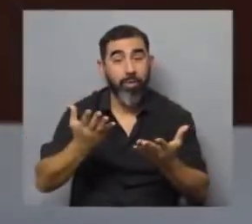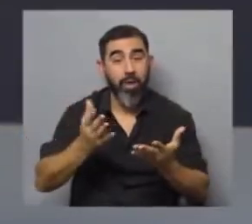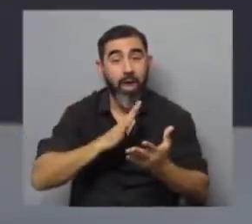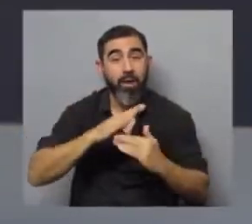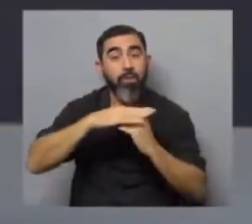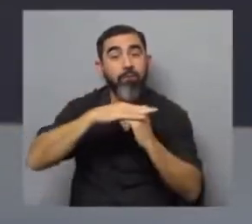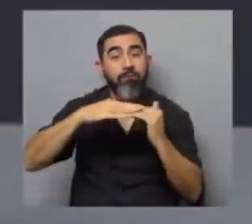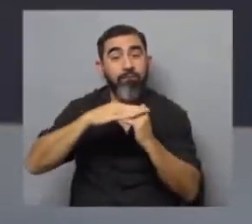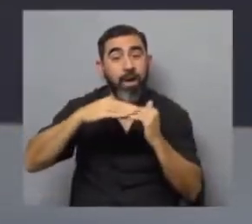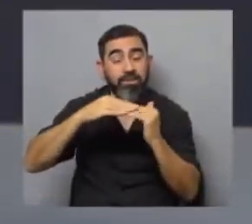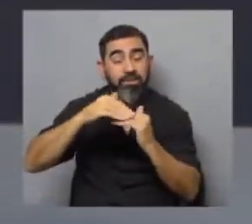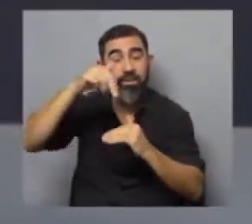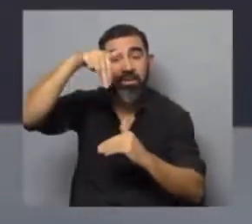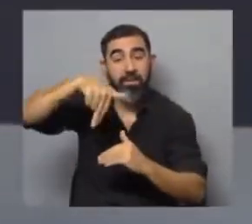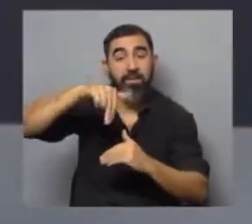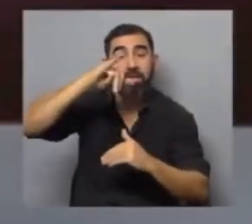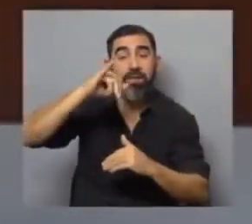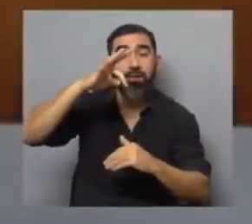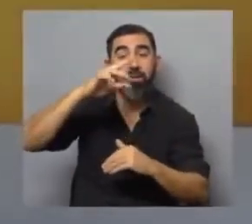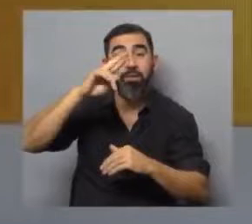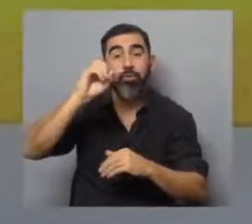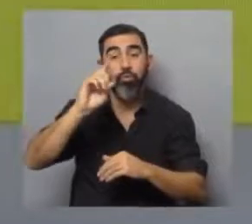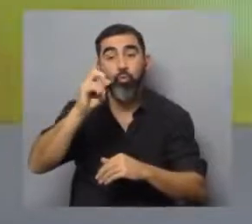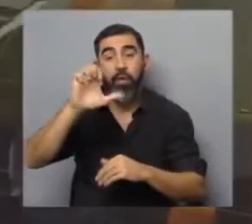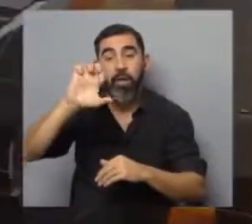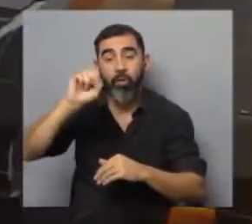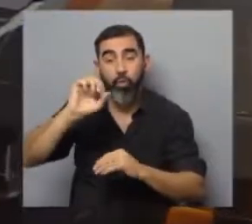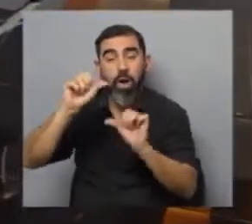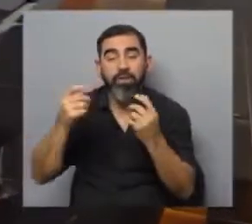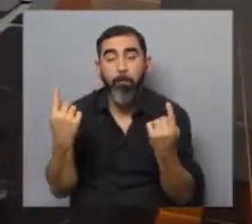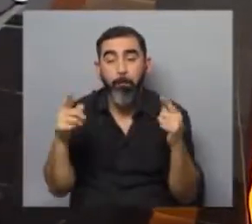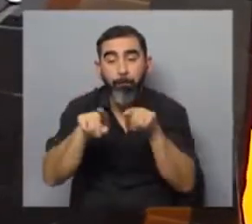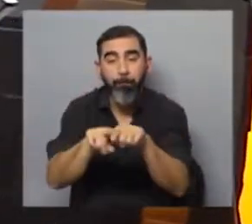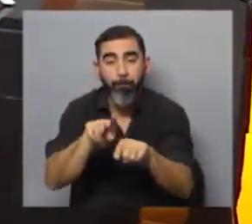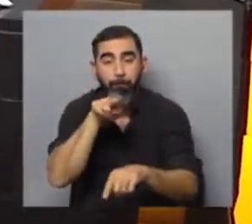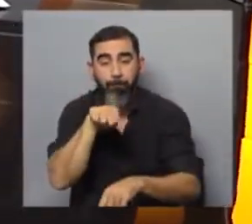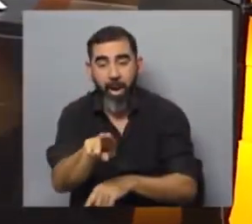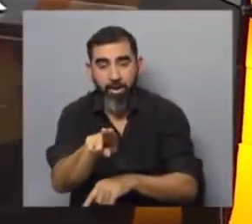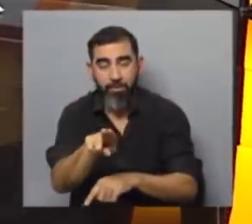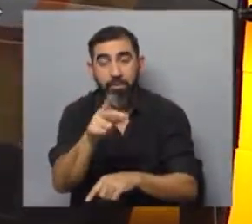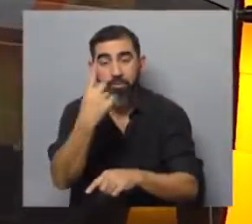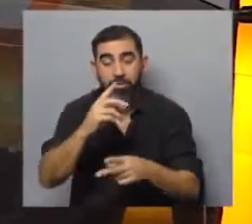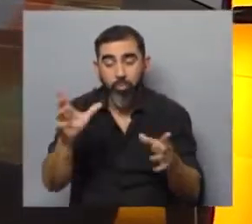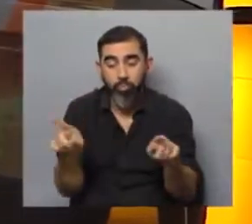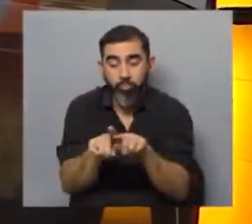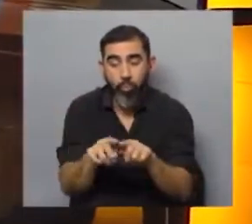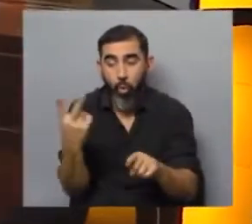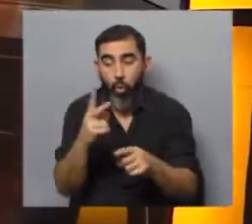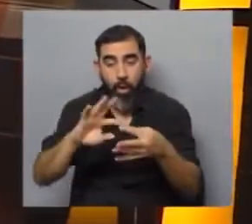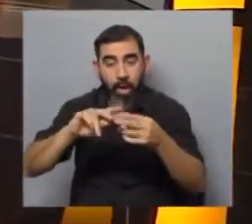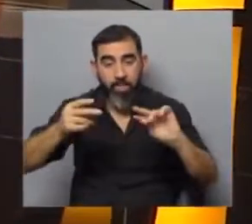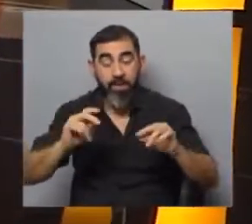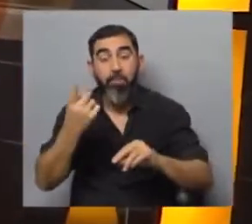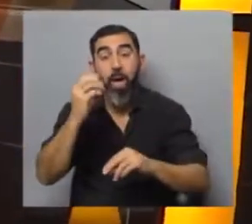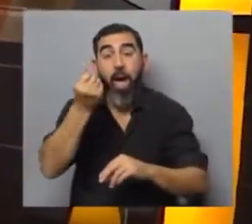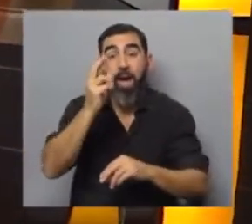bases nitrogenadas, se llama, que forman pares, que se aparean entre sí y hacen que una cadena se una a la otra. El ARN, al